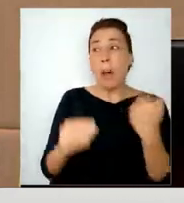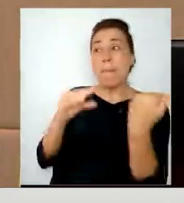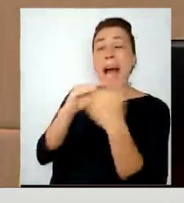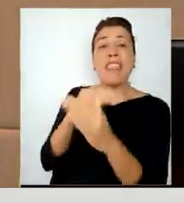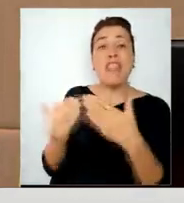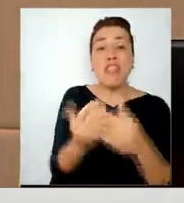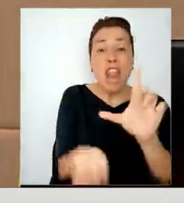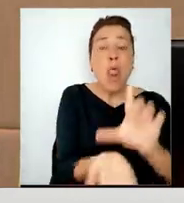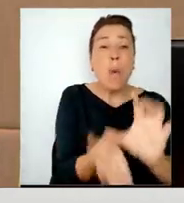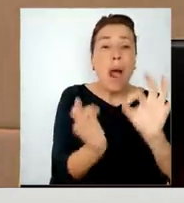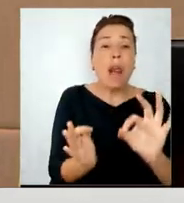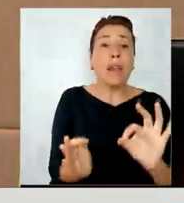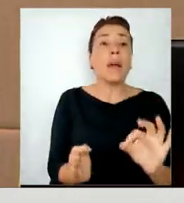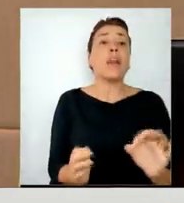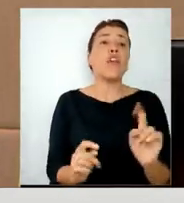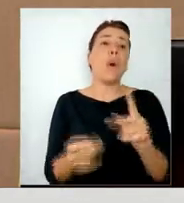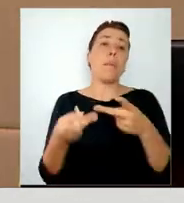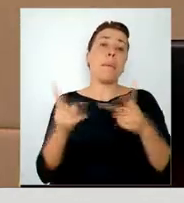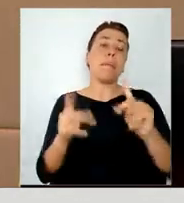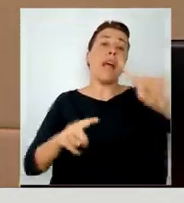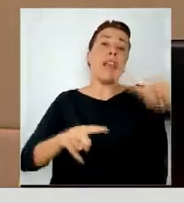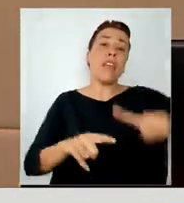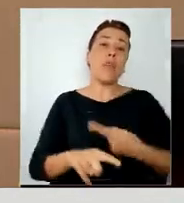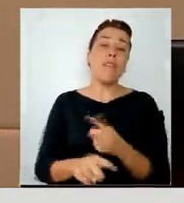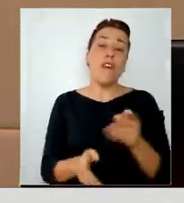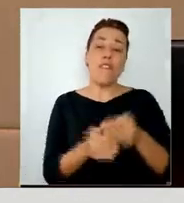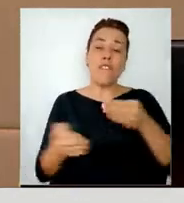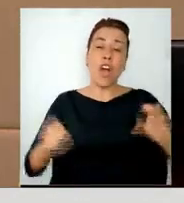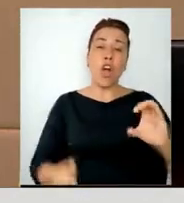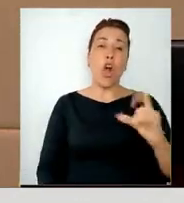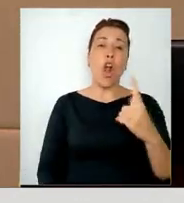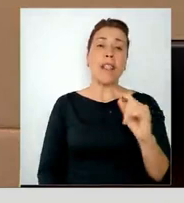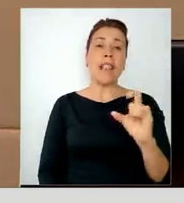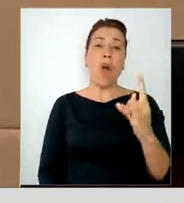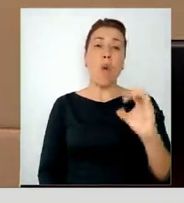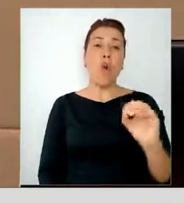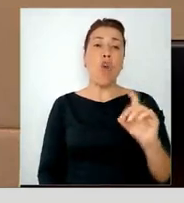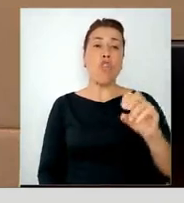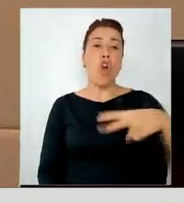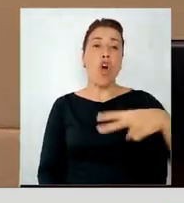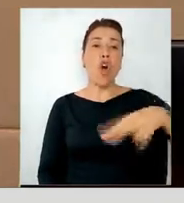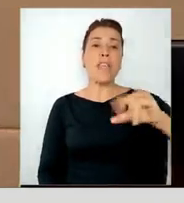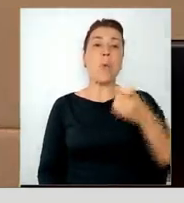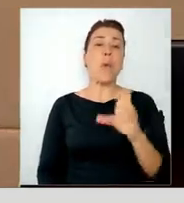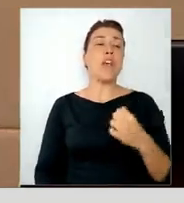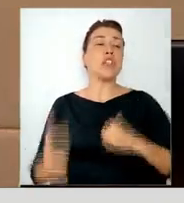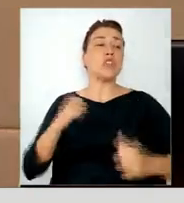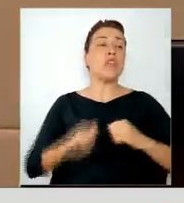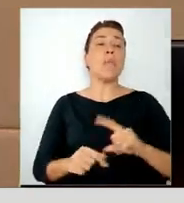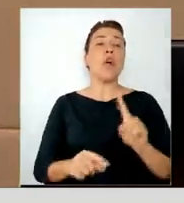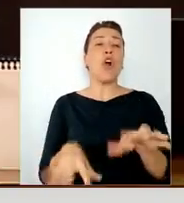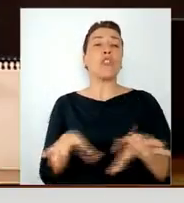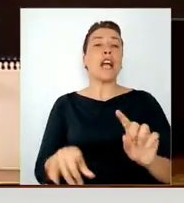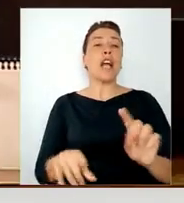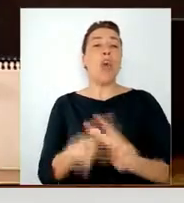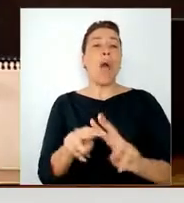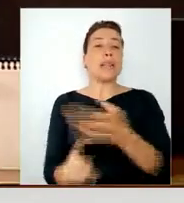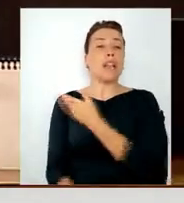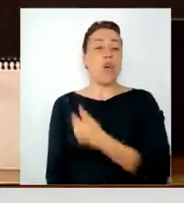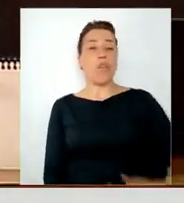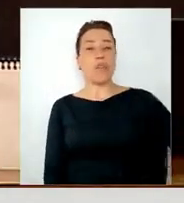permitamos que una vez más los vecinos de coltauco doñigüe tengan que sufrir por la negligencia de este gobierno Gracias presidente